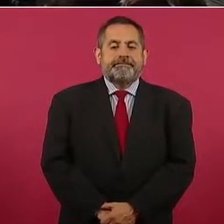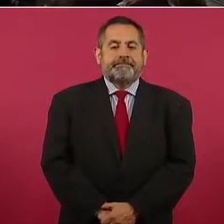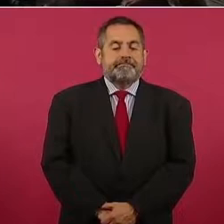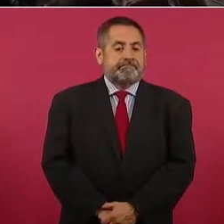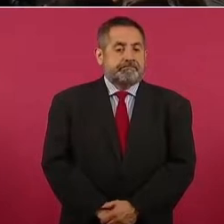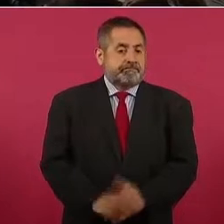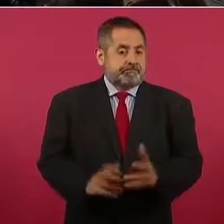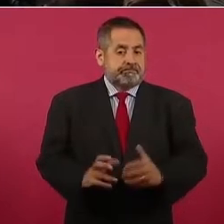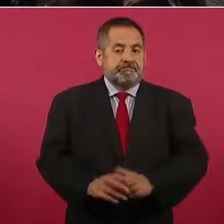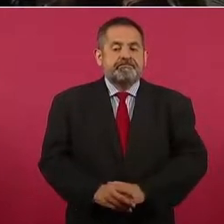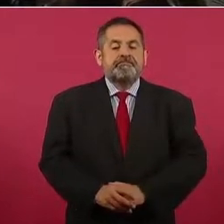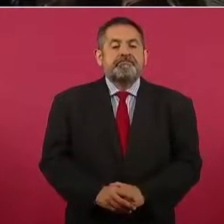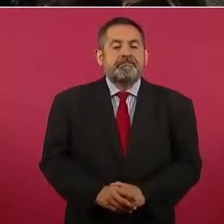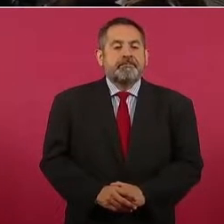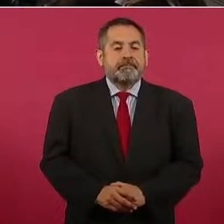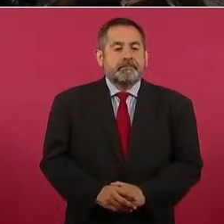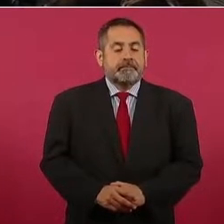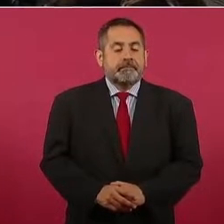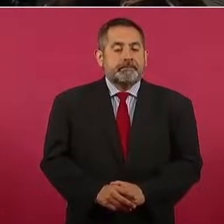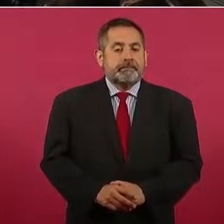Bueno, ojalá